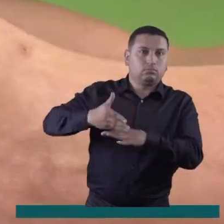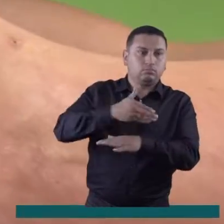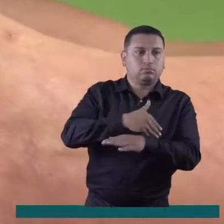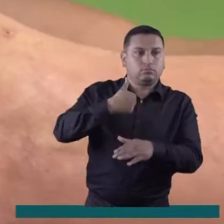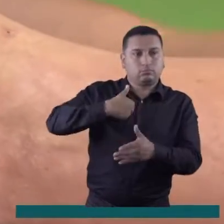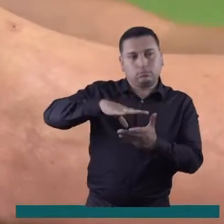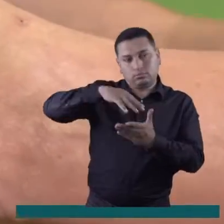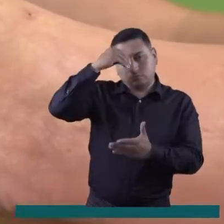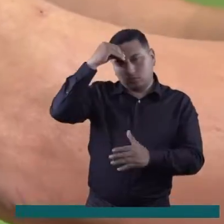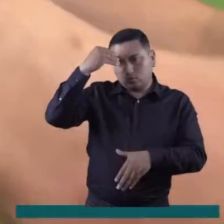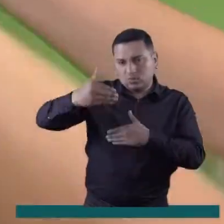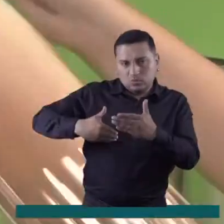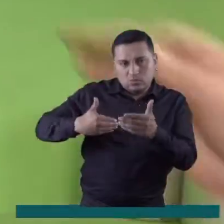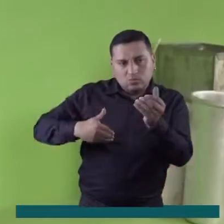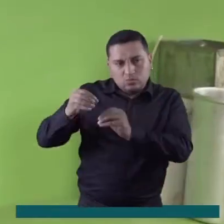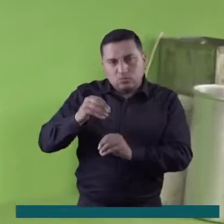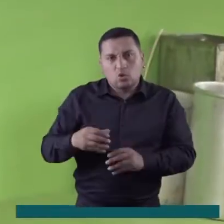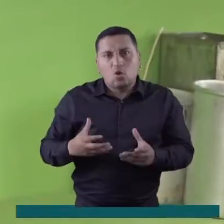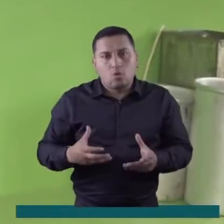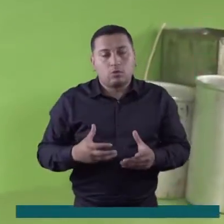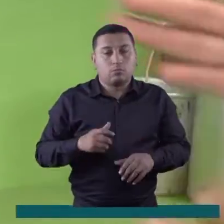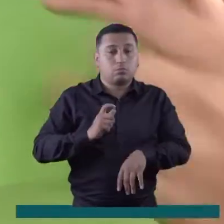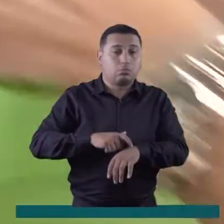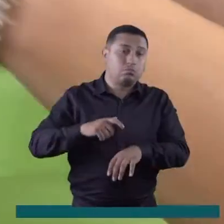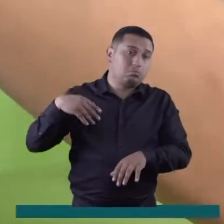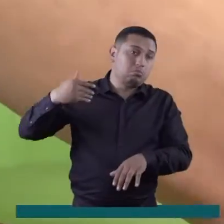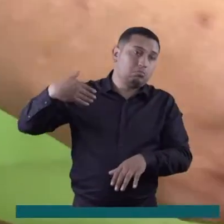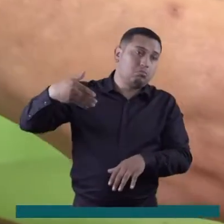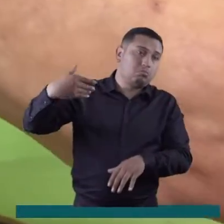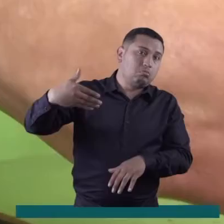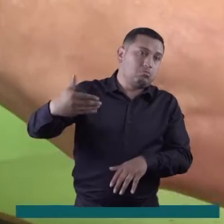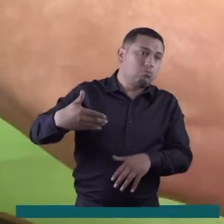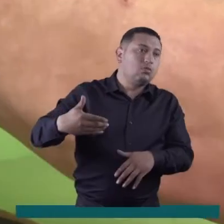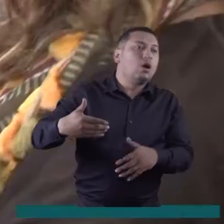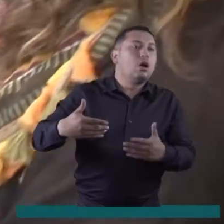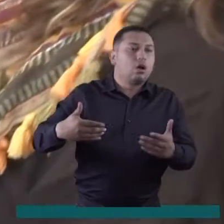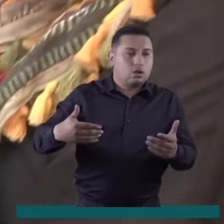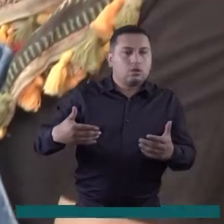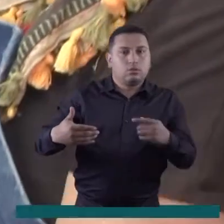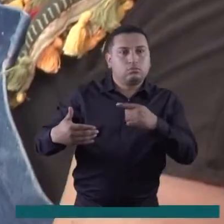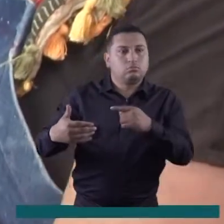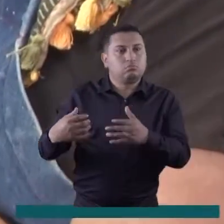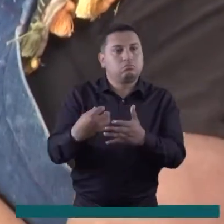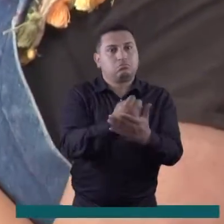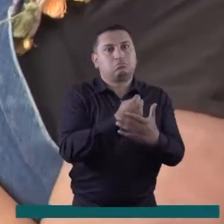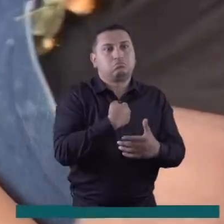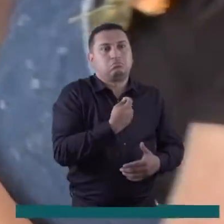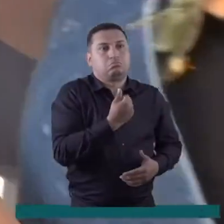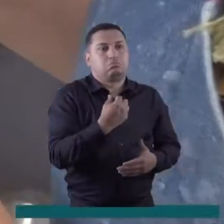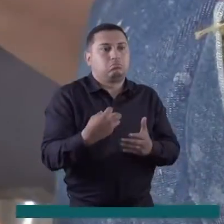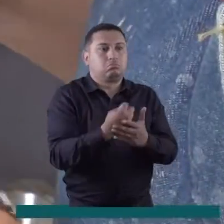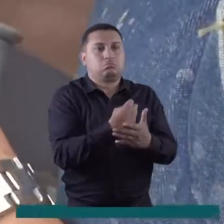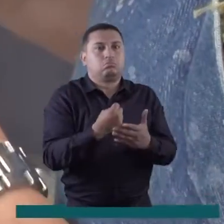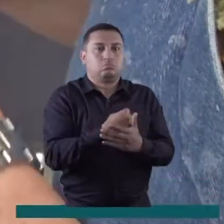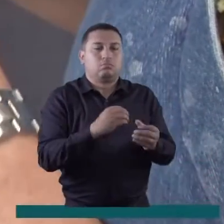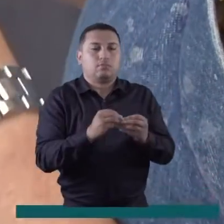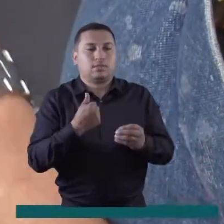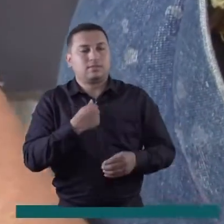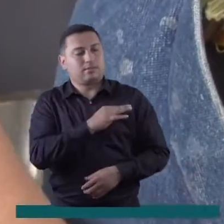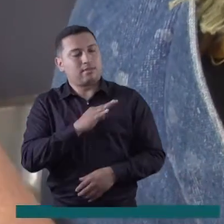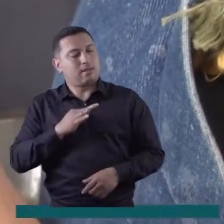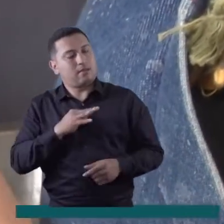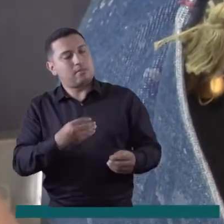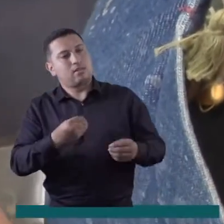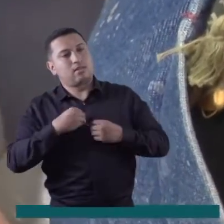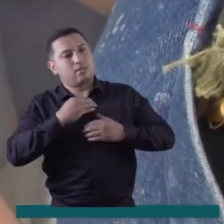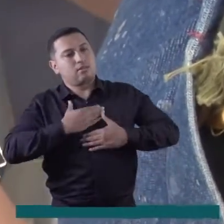para aprender el proceso de elaboración y con el paso del tiempo, estos elementos se convirtieron en fuente de ingresos y una especie de terapia